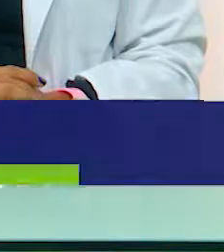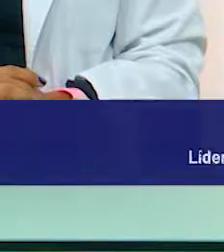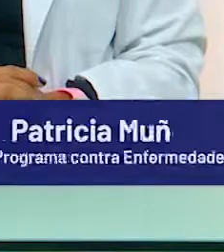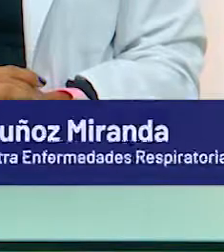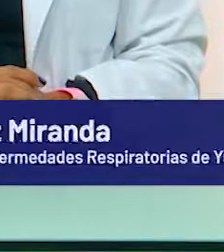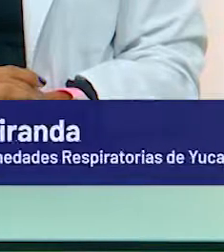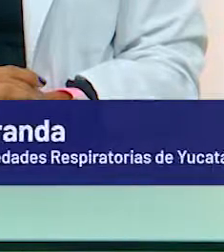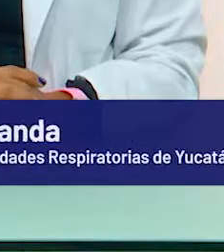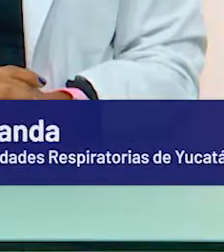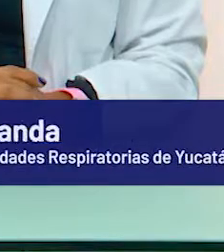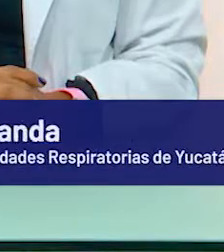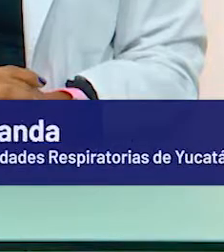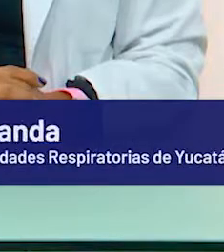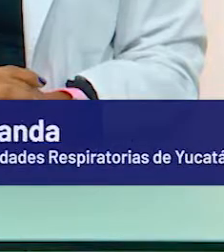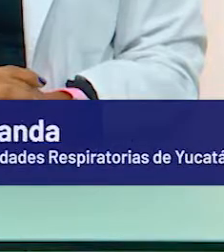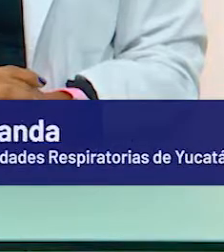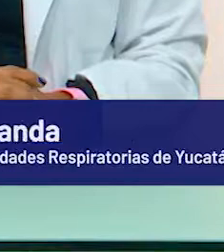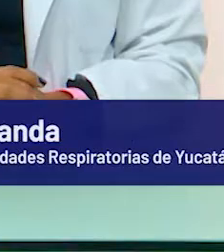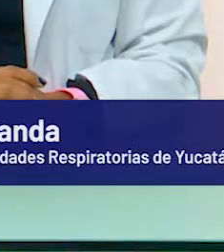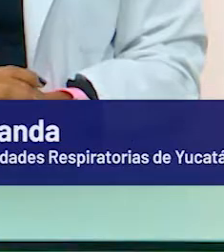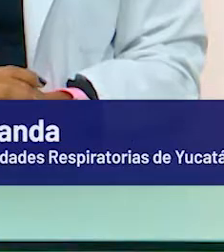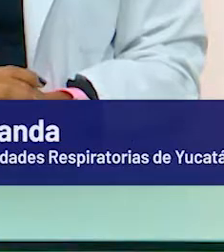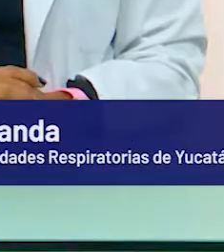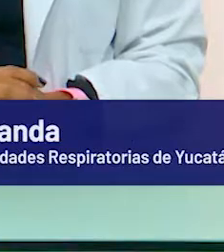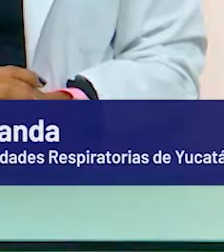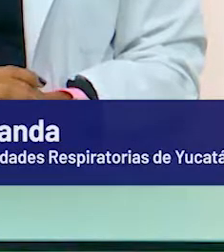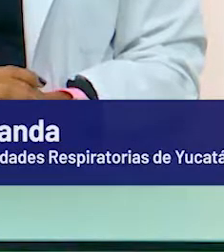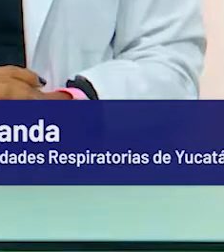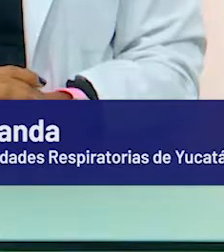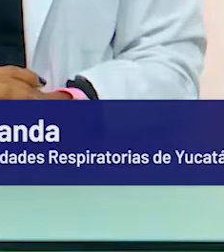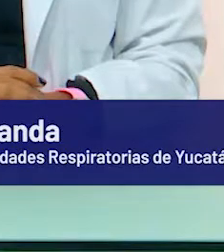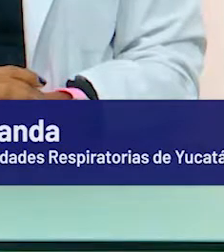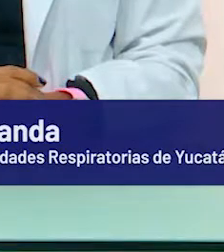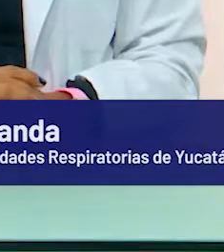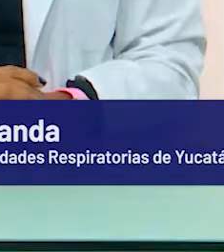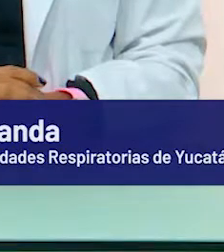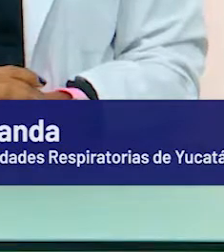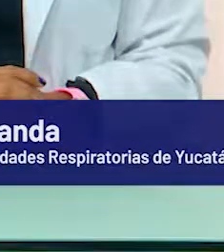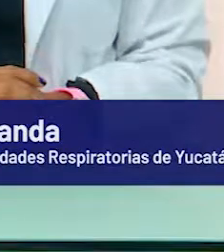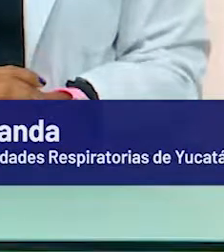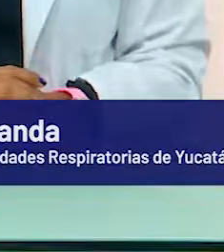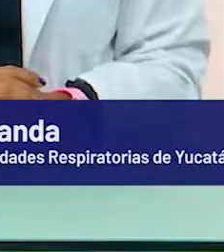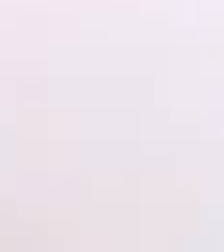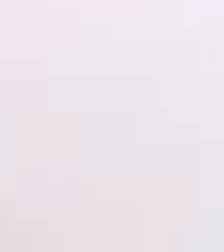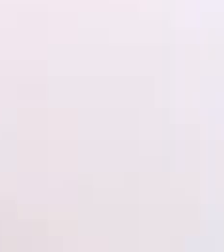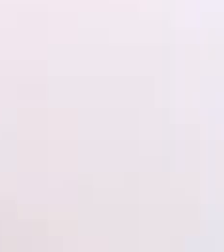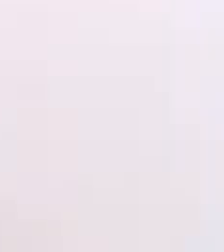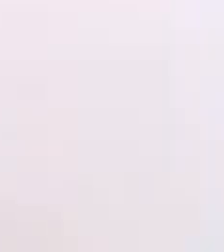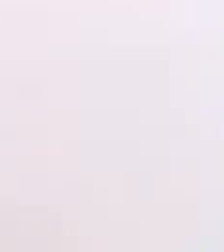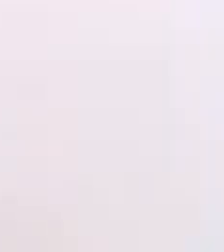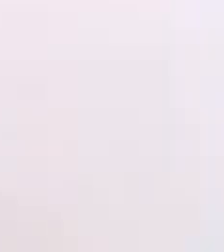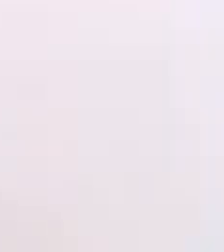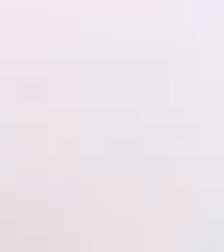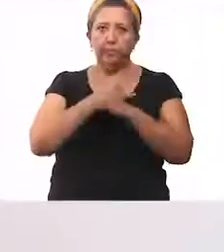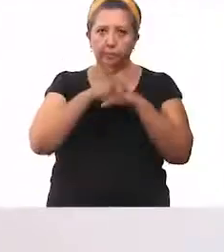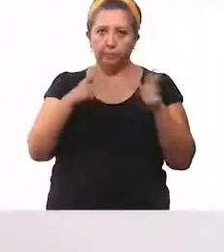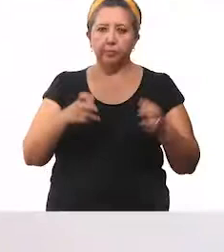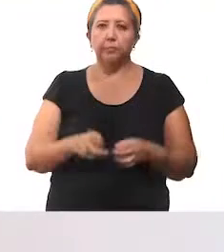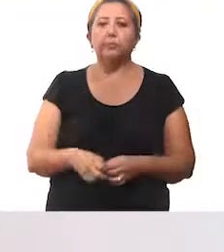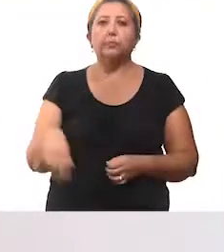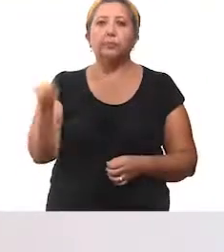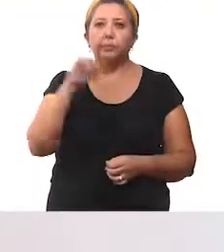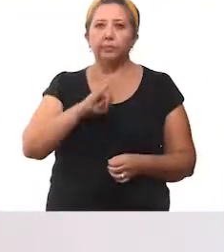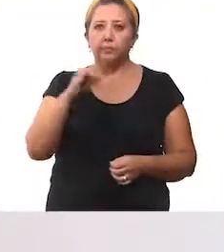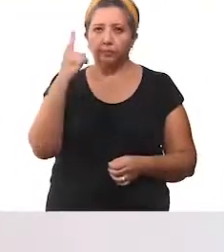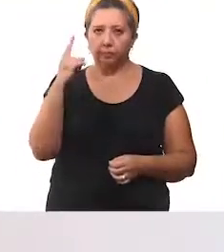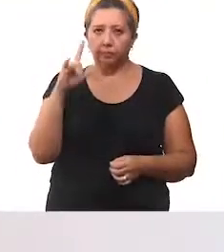Buenas tardes. A continuación daremos a conocer el comportamiento del COVID-19 en nuestro estado de Yucatán. Doctora Pati. Gracias, doctor. Buenas tardes. Este es el parte